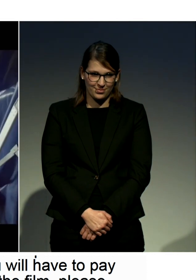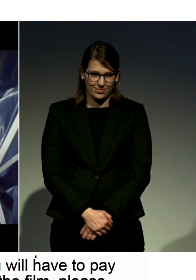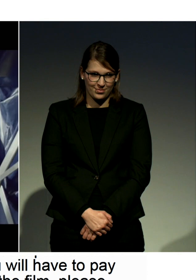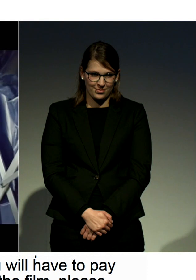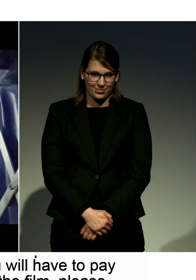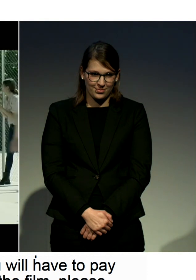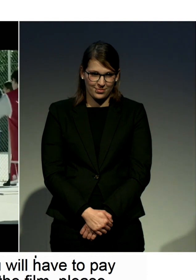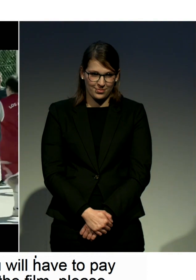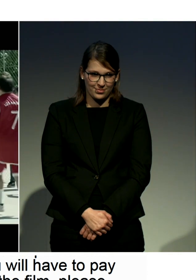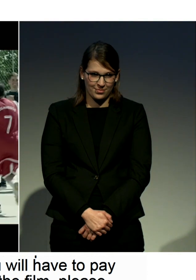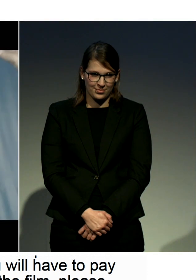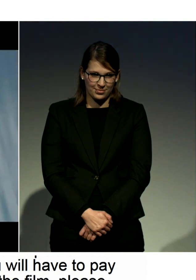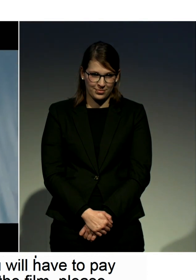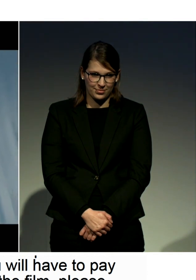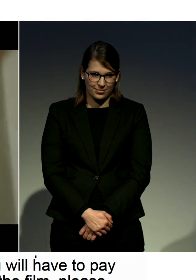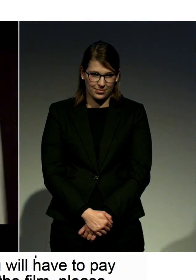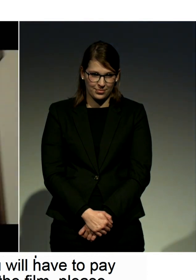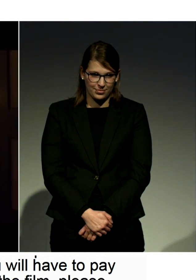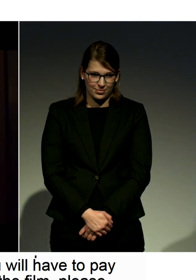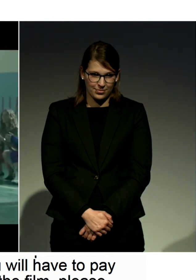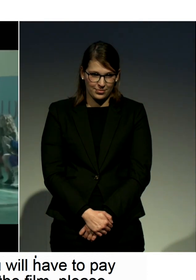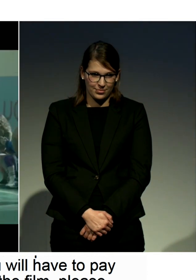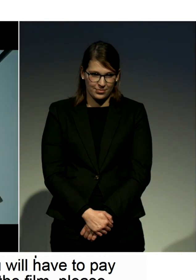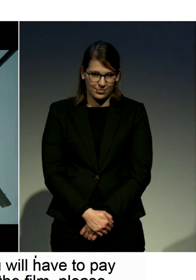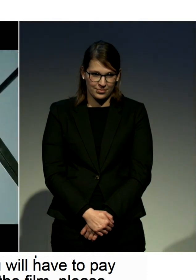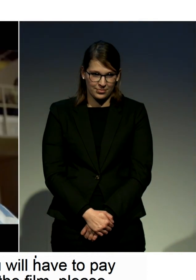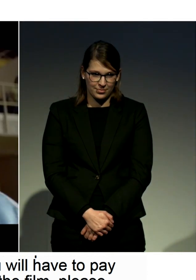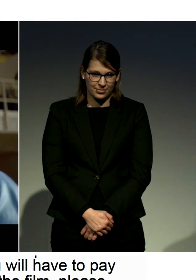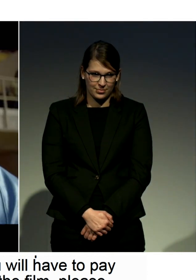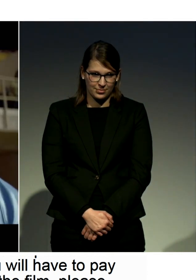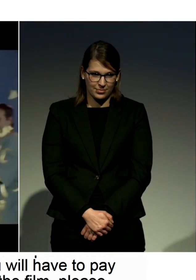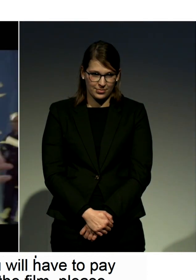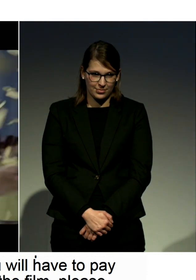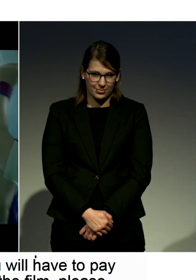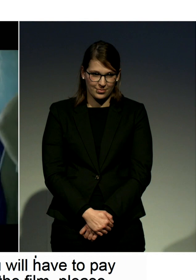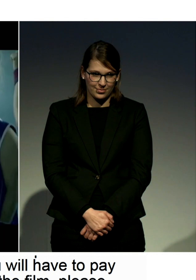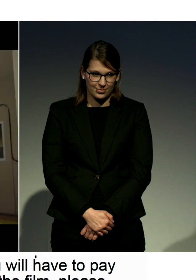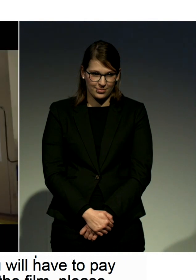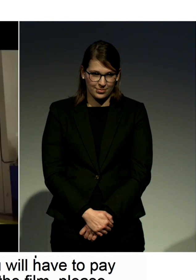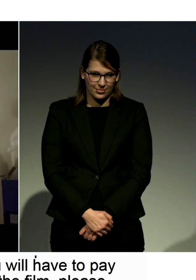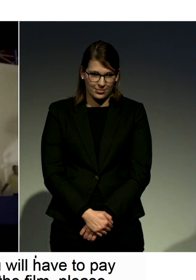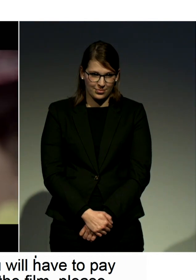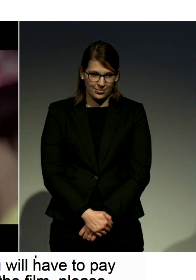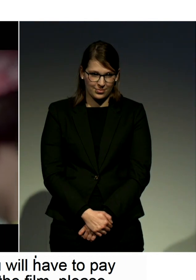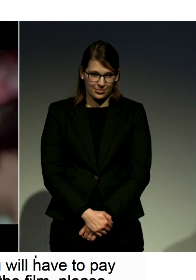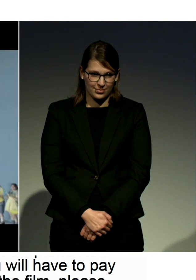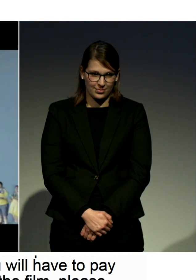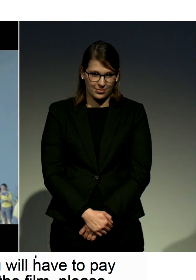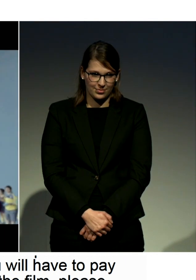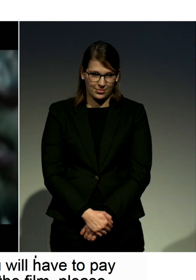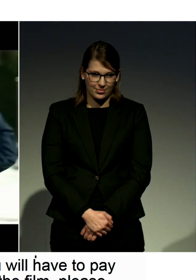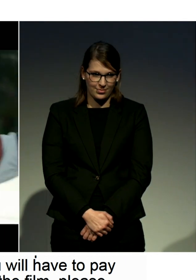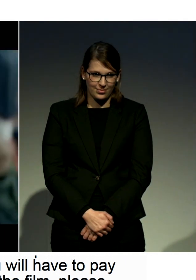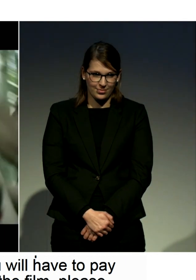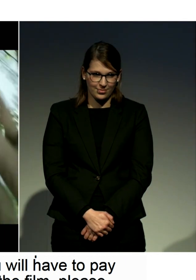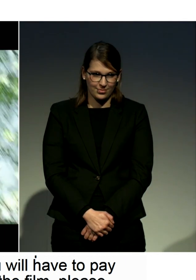Mi trabajo es entrenar a jugadores normales. Estos ni son jugadores ni son normales. ¿Y quién es normal, Marco? Tú y yo somos normales.